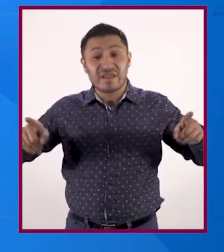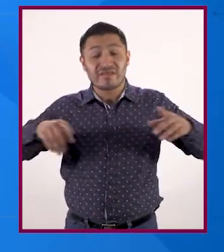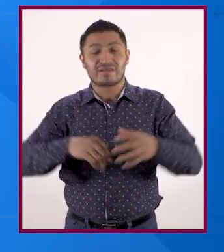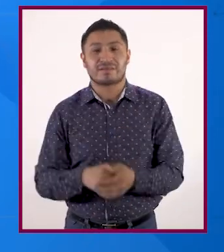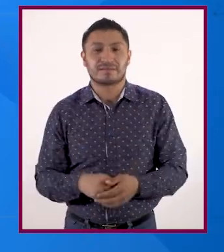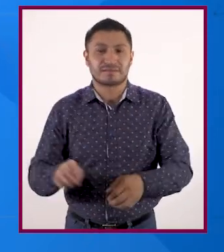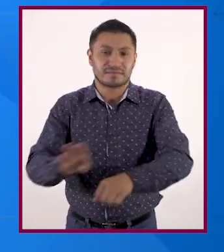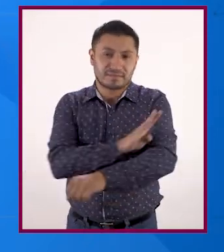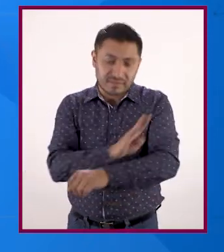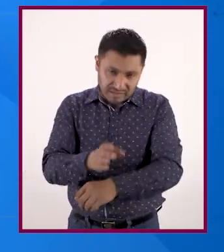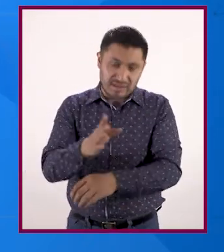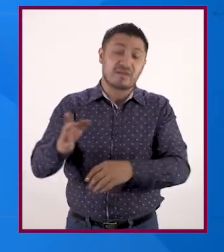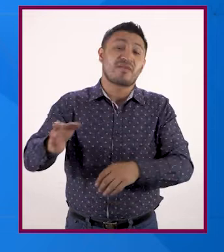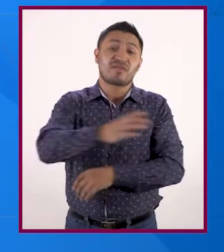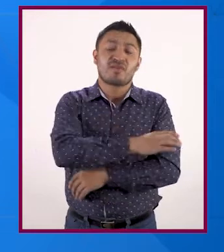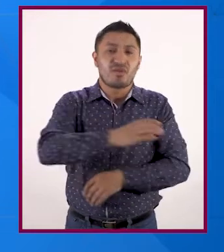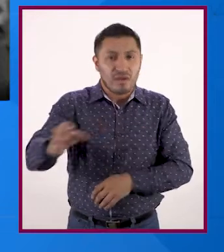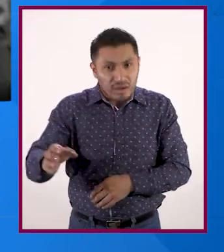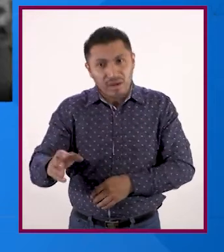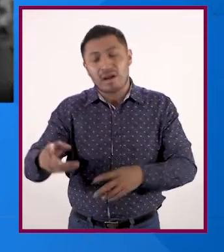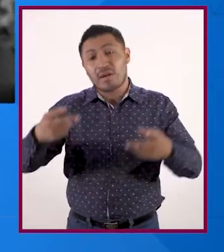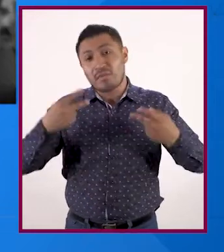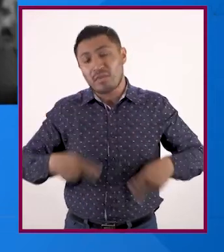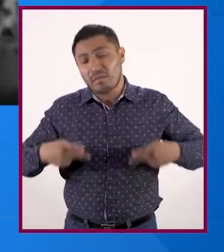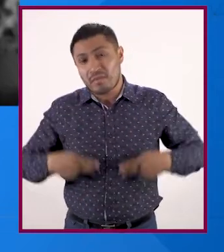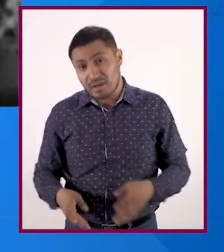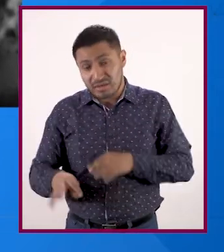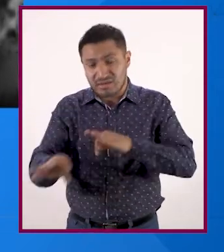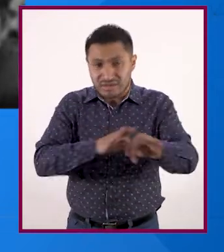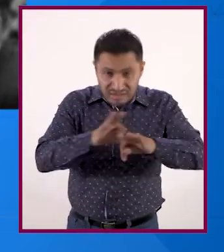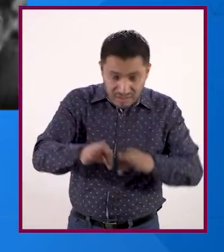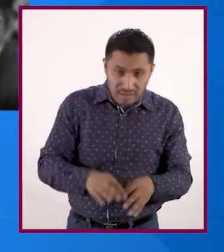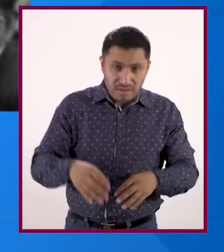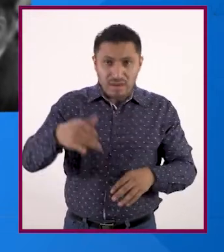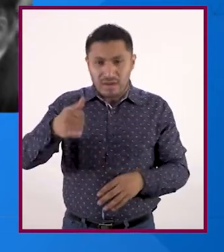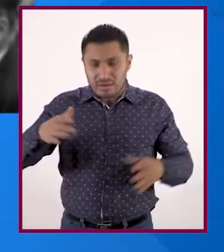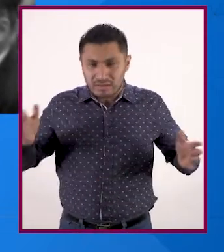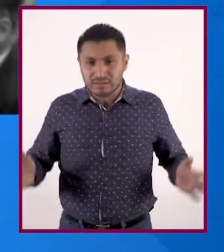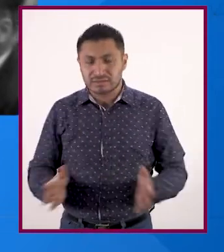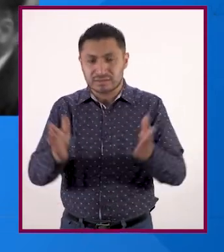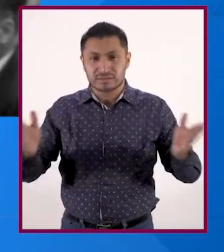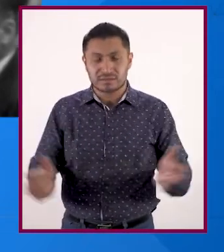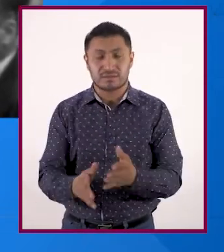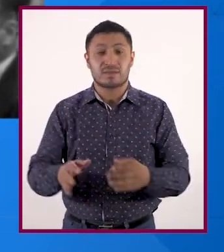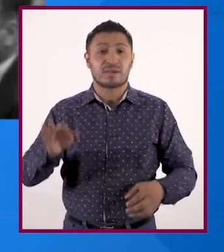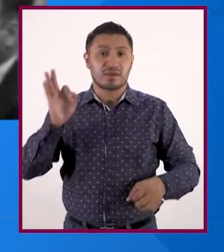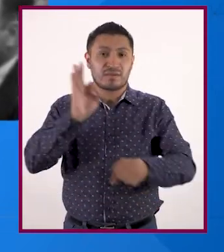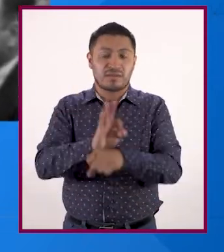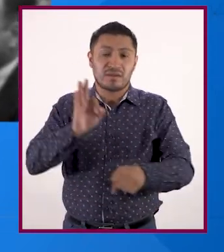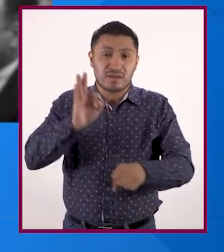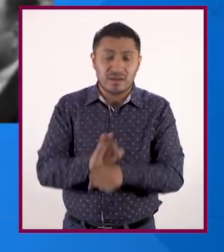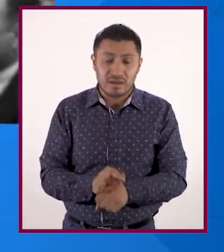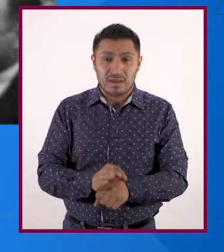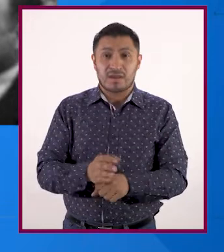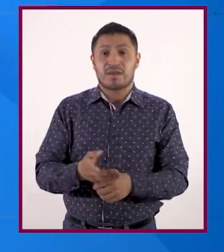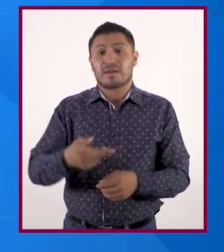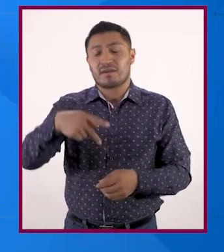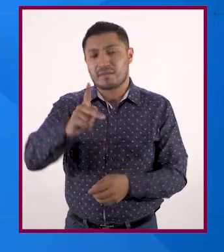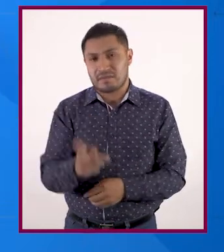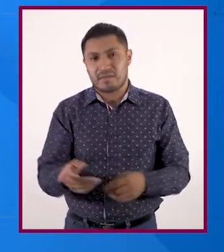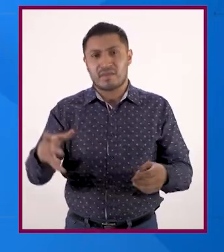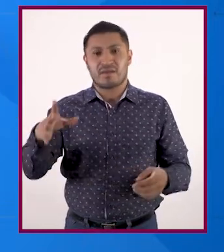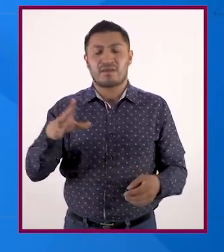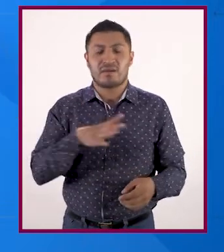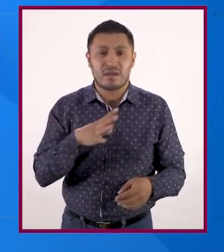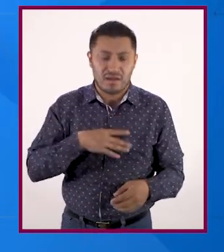obrera y campesina y de reforzamiento de un estado controlador definieron la lucha política entre cardenistas contra anti